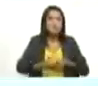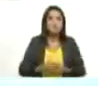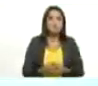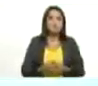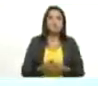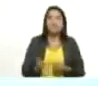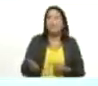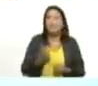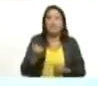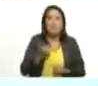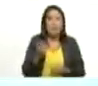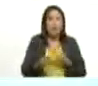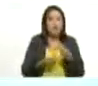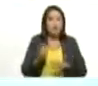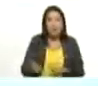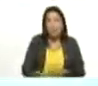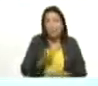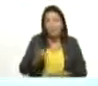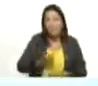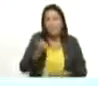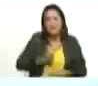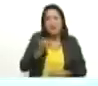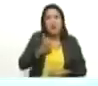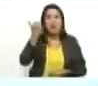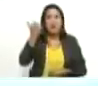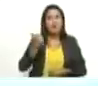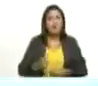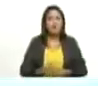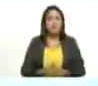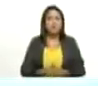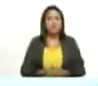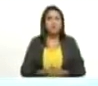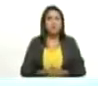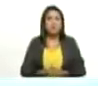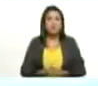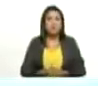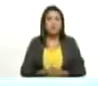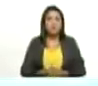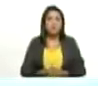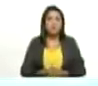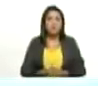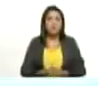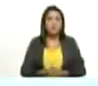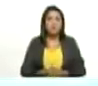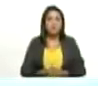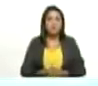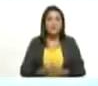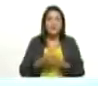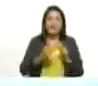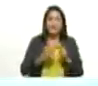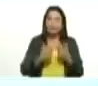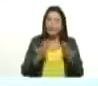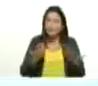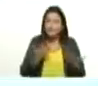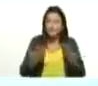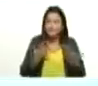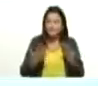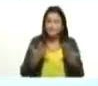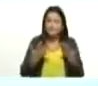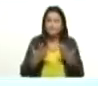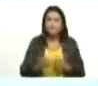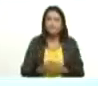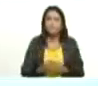y deshacer lo que les dé la mismísima gana. Por eso es que se entiende,